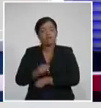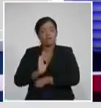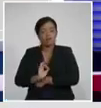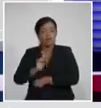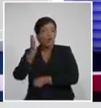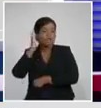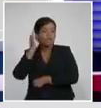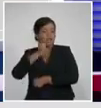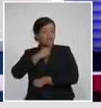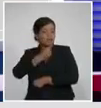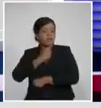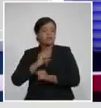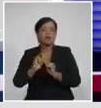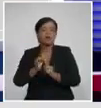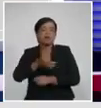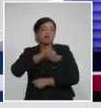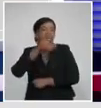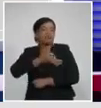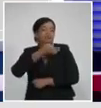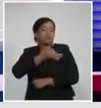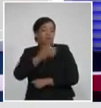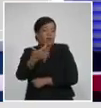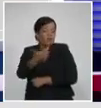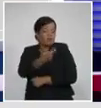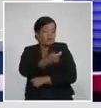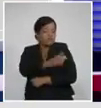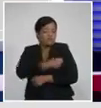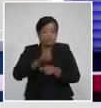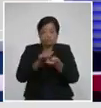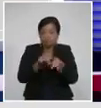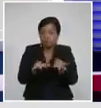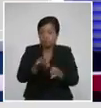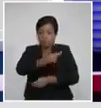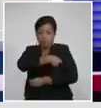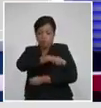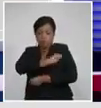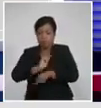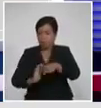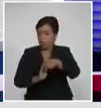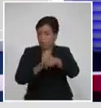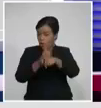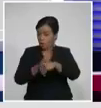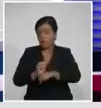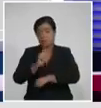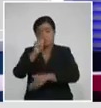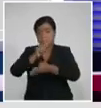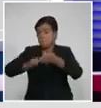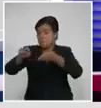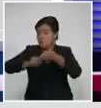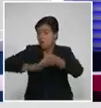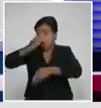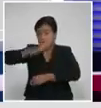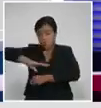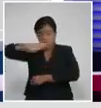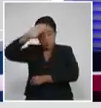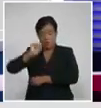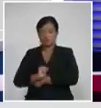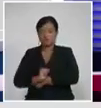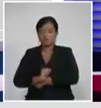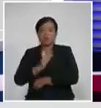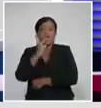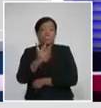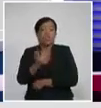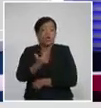la vacunación masiva, la ruta de la vacunación masiva anti-COVID-19 diseñada en el país. 2 candidatos